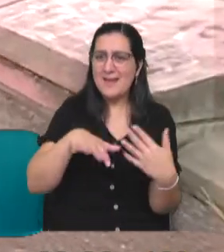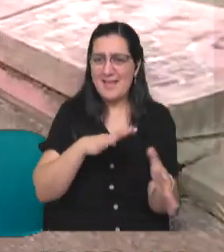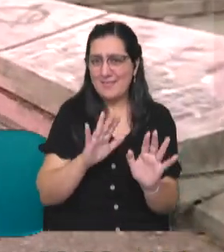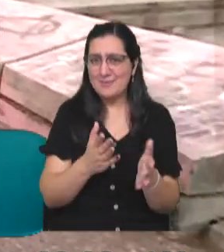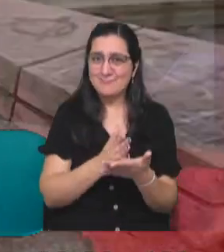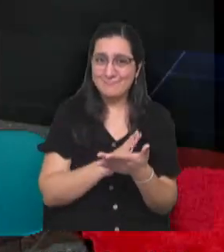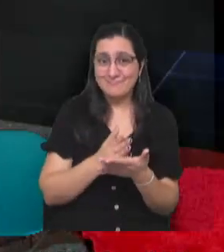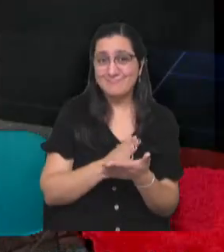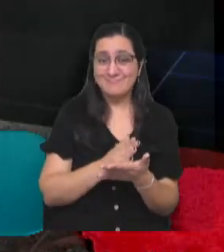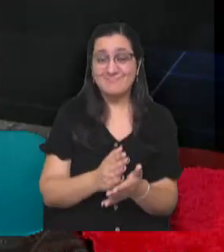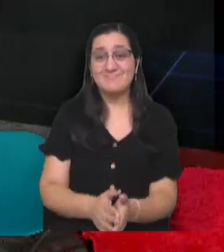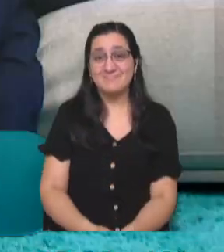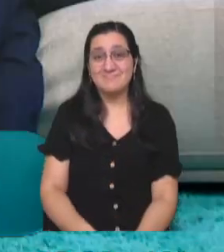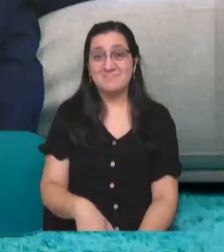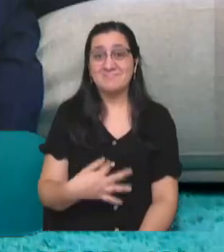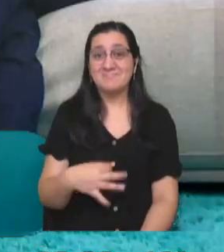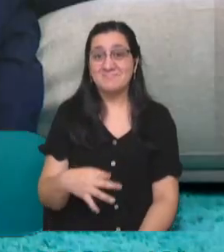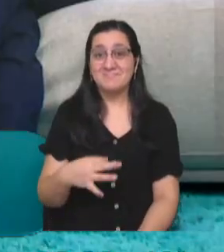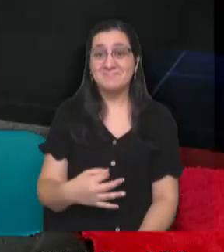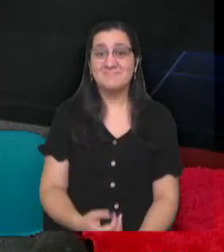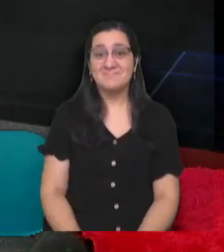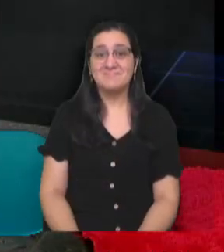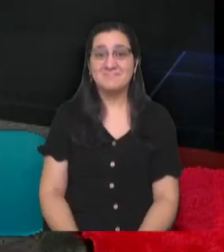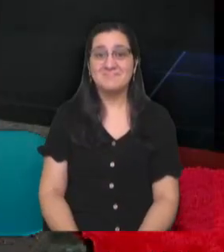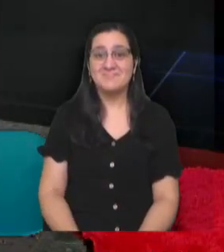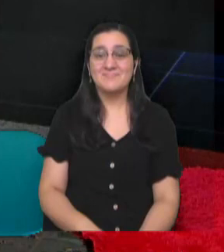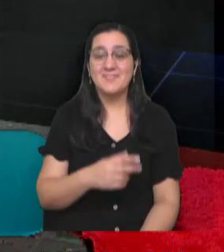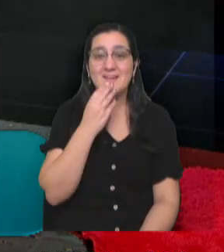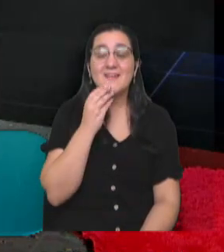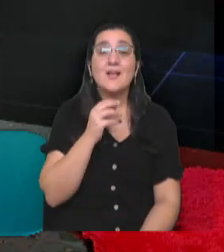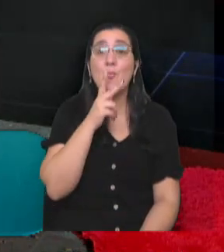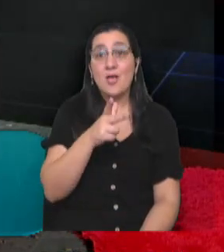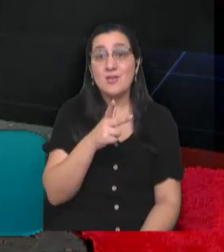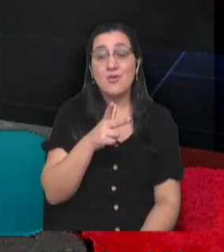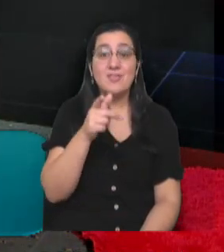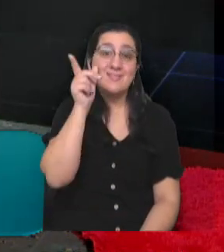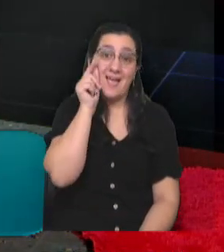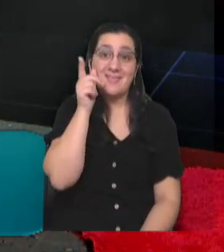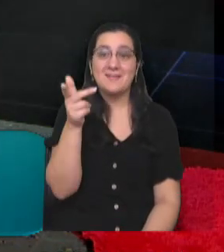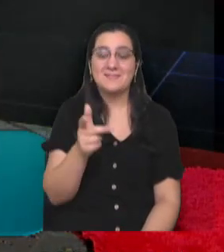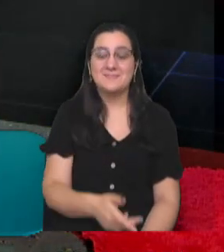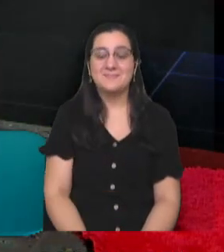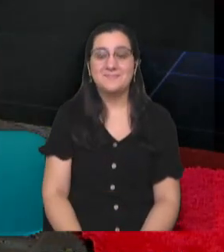Amigo, yo dije. Bien criado, bien criado. Sí. Bien hijo de Tabárez sos.